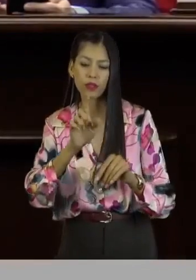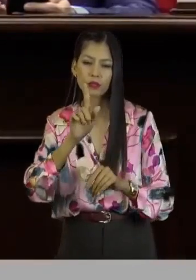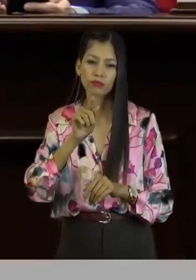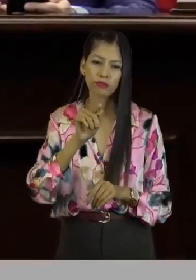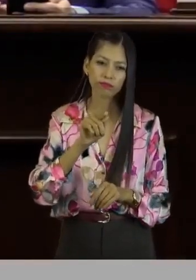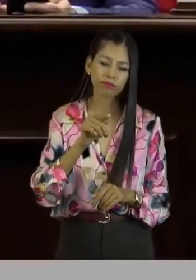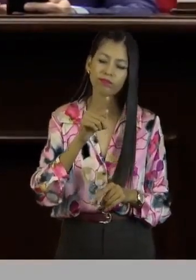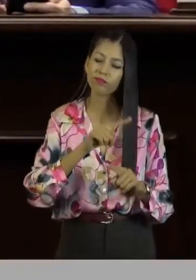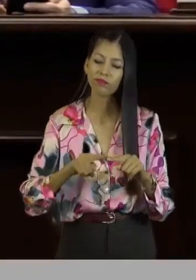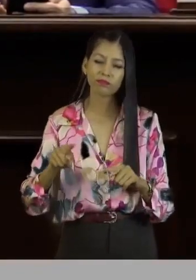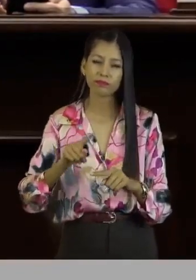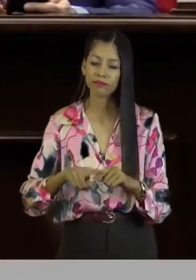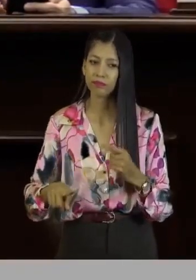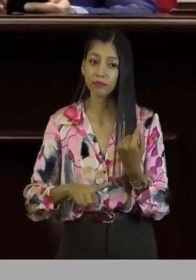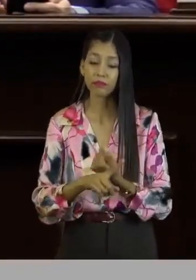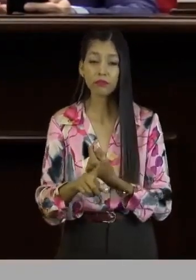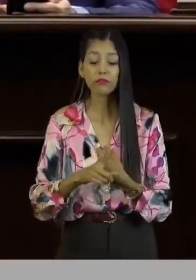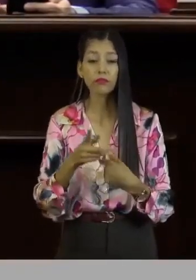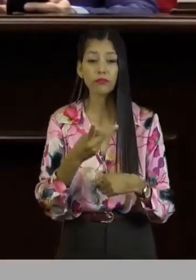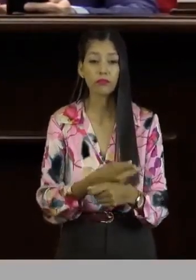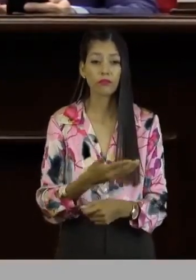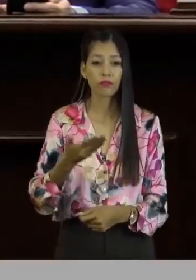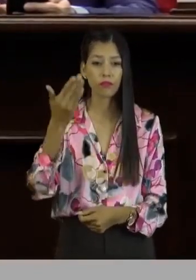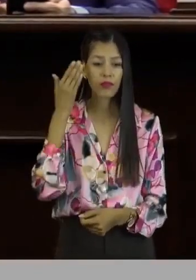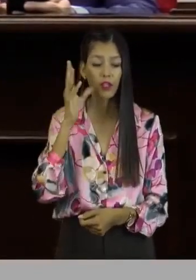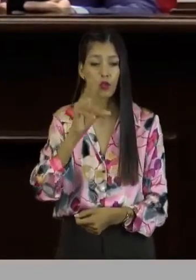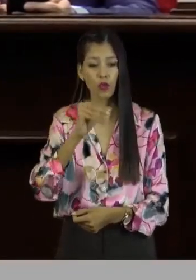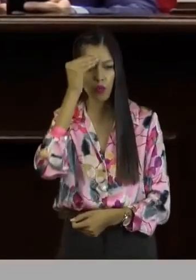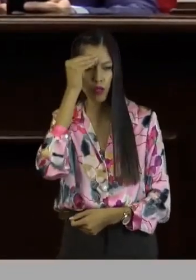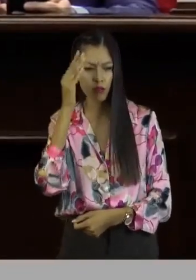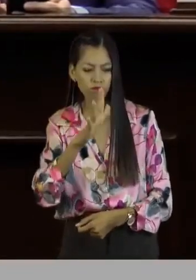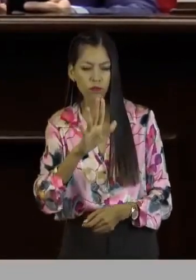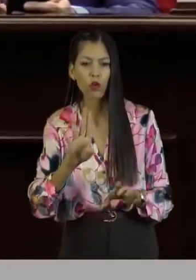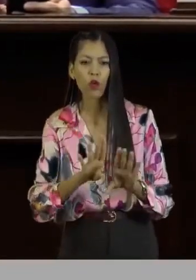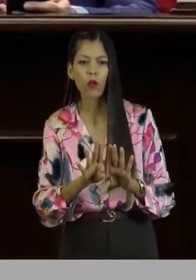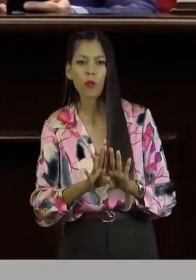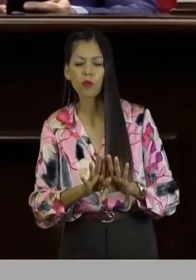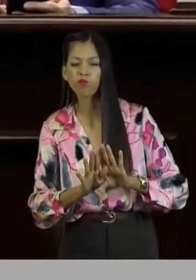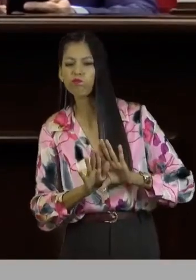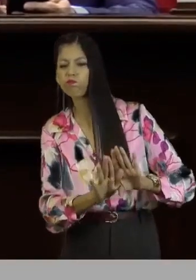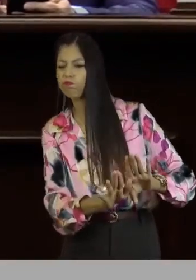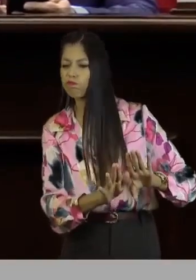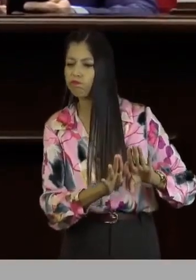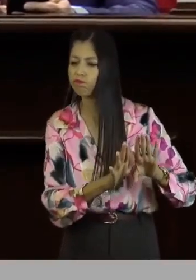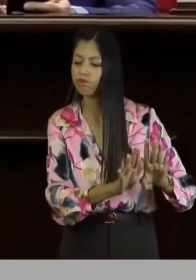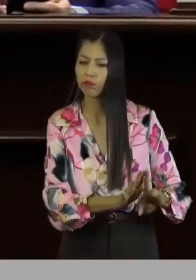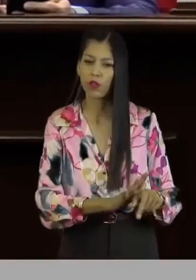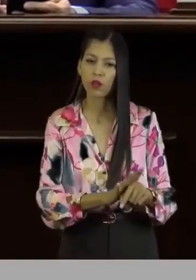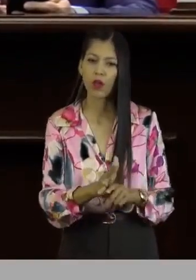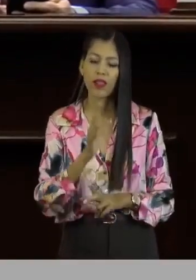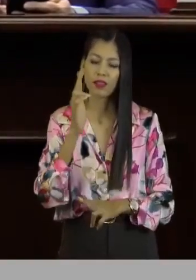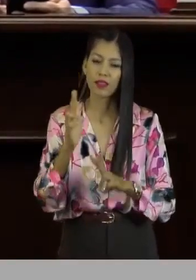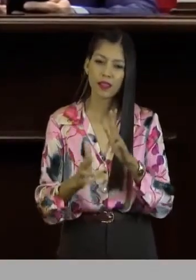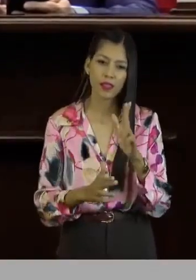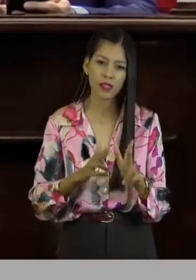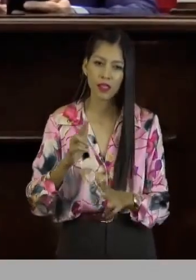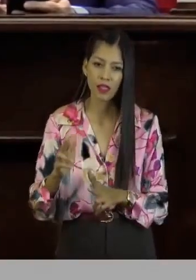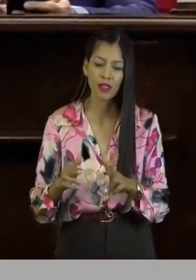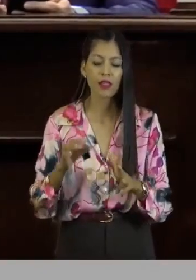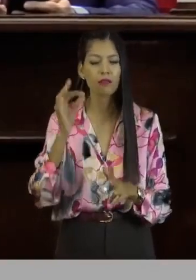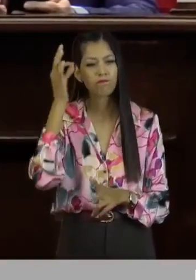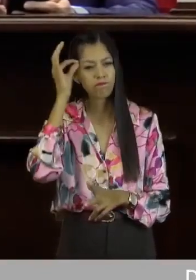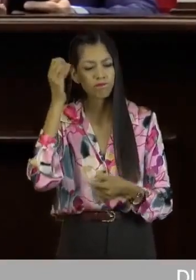halconazo, no olvida la represión a los ferrocarrileros, a los electricistas, a